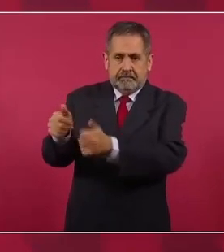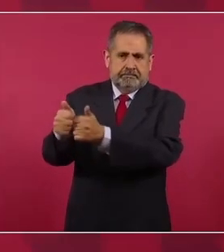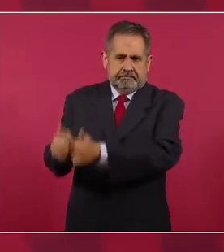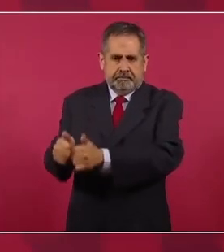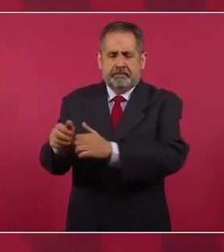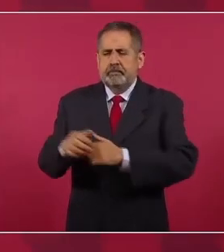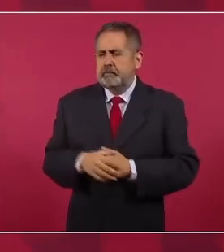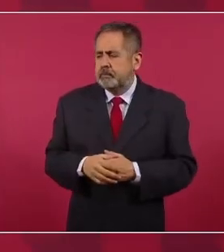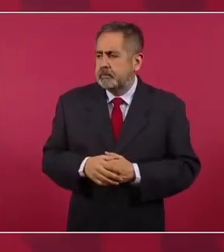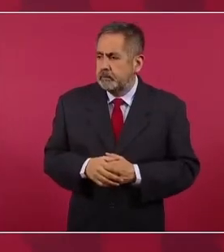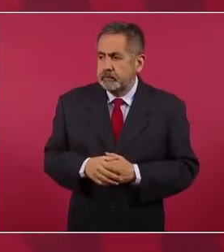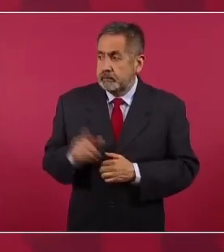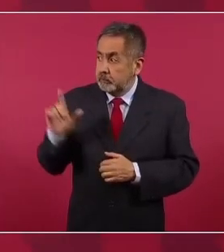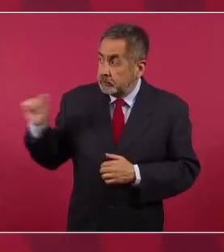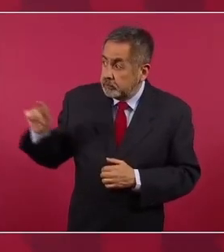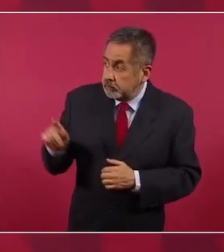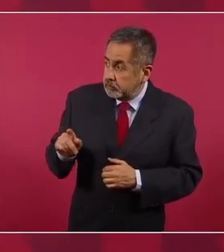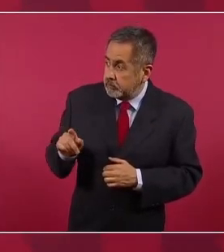Y ya en corto